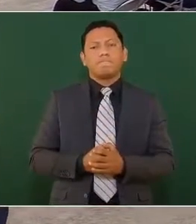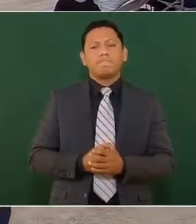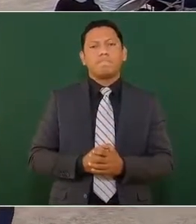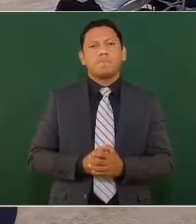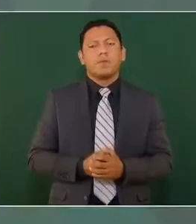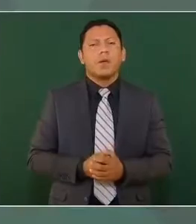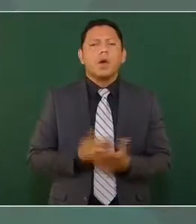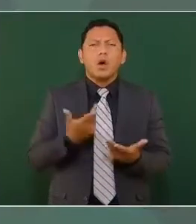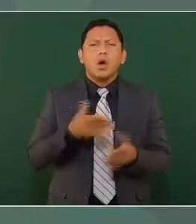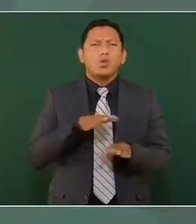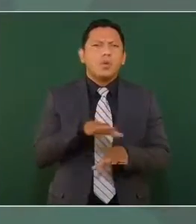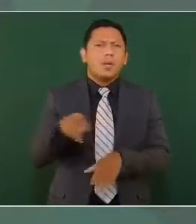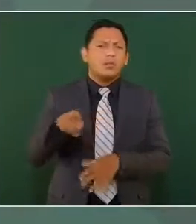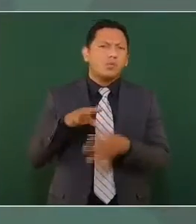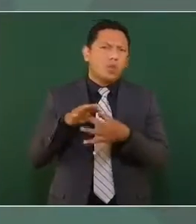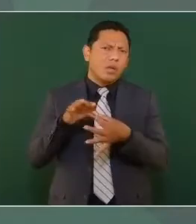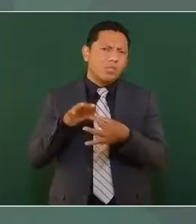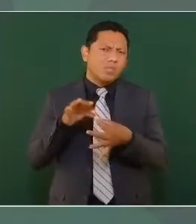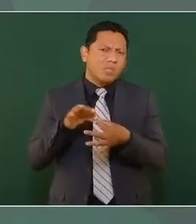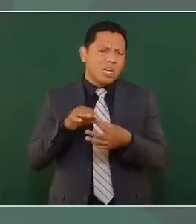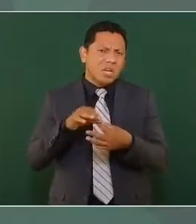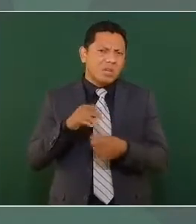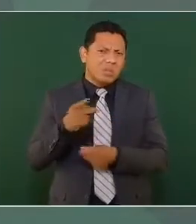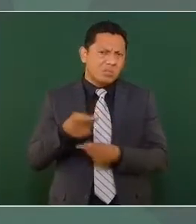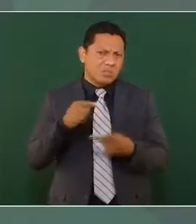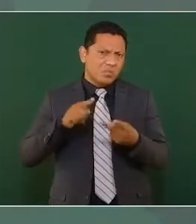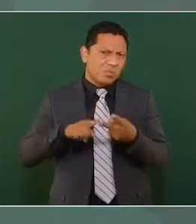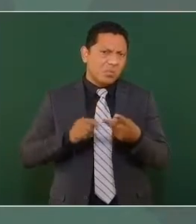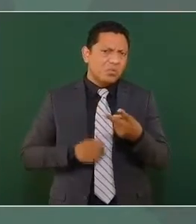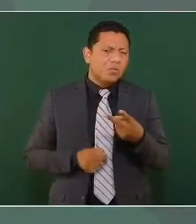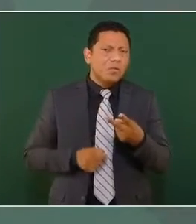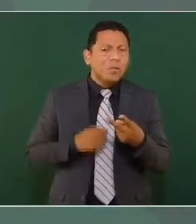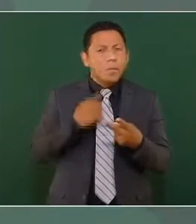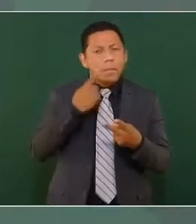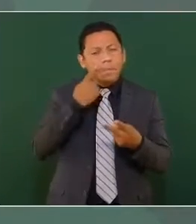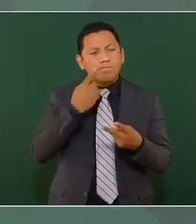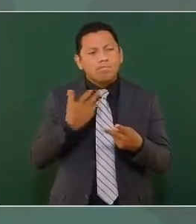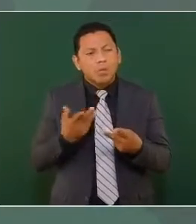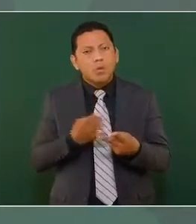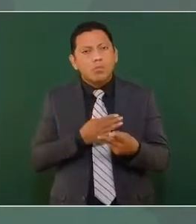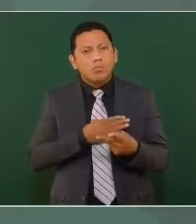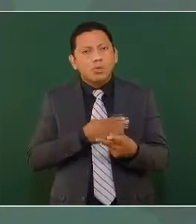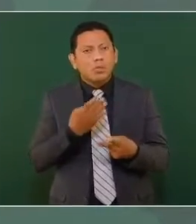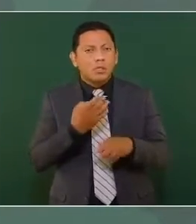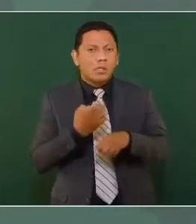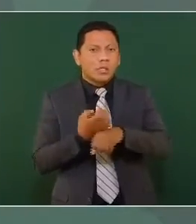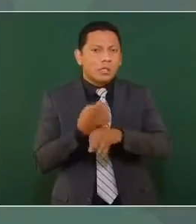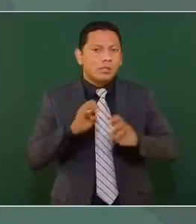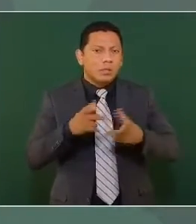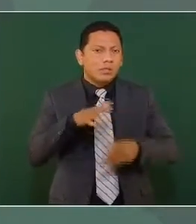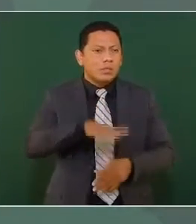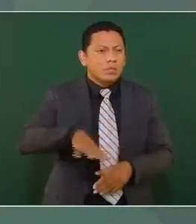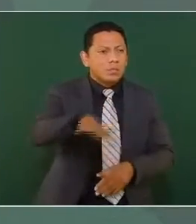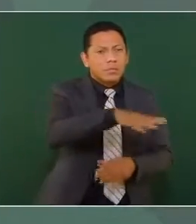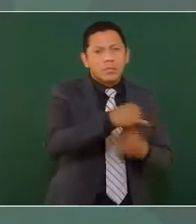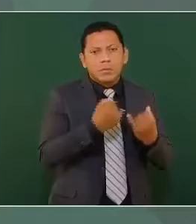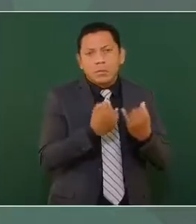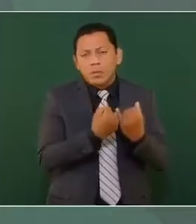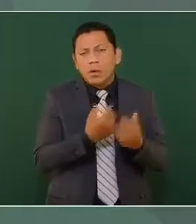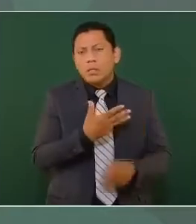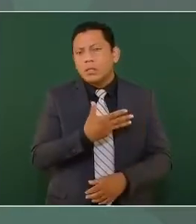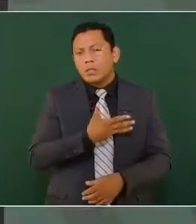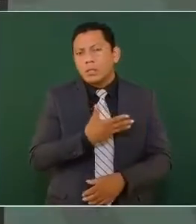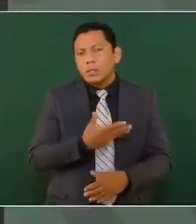De respecto al otro cuestionamiento, bueno, en todo el estado ustedes veían que tenemos una